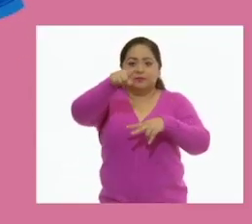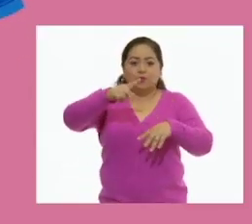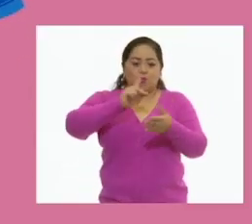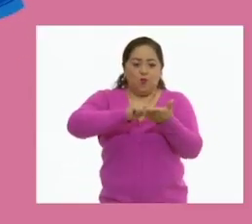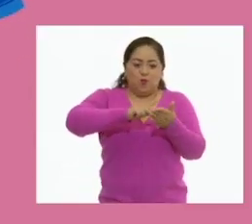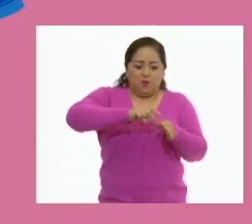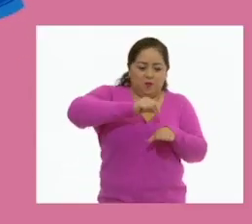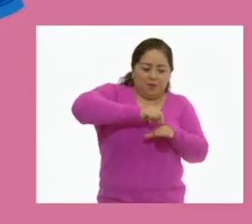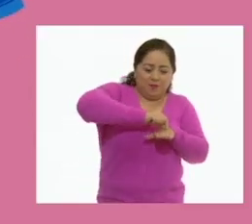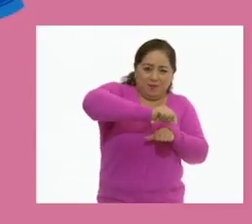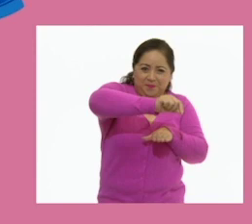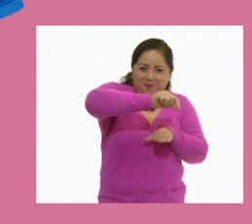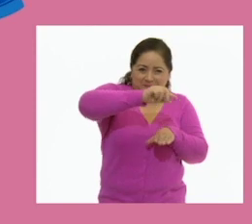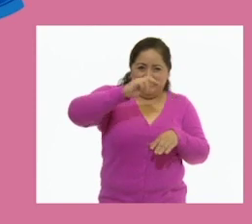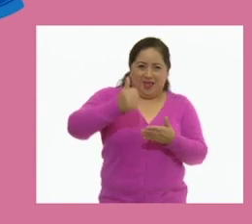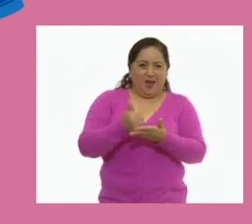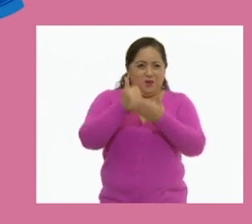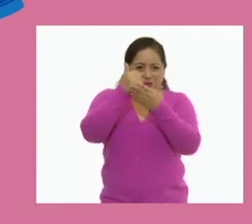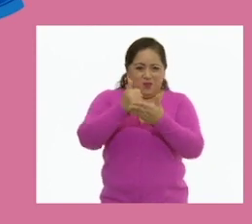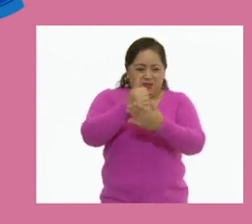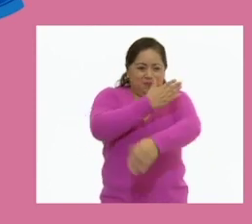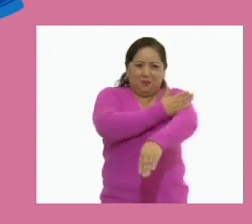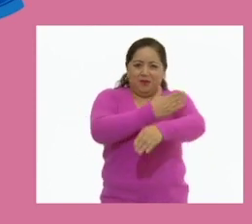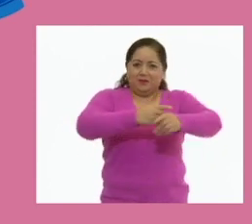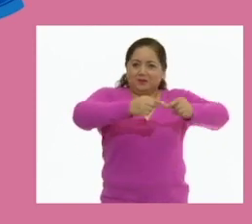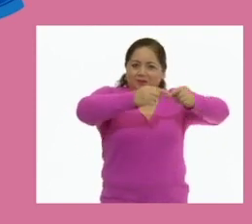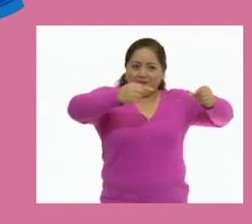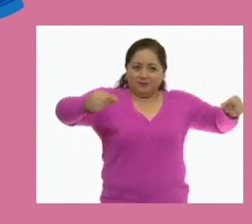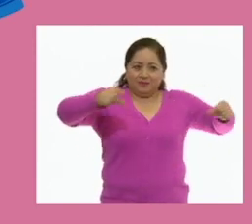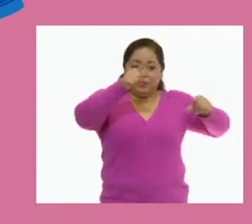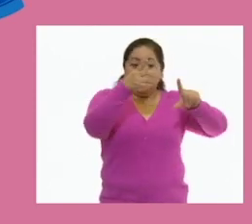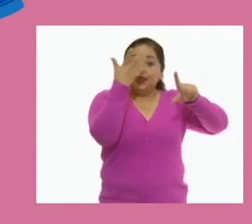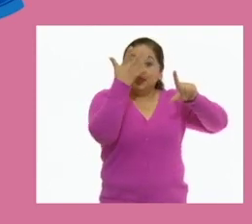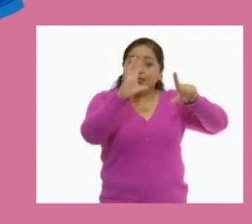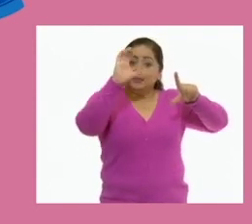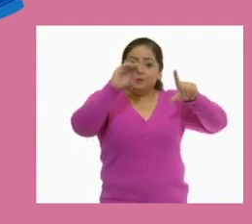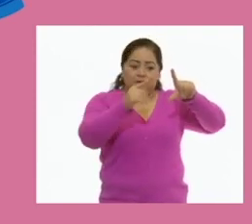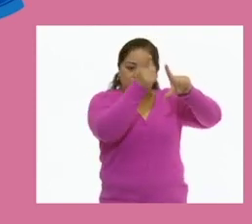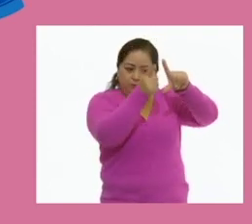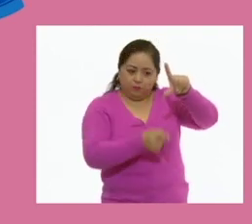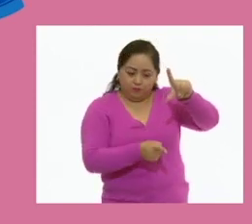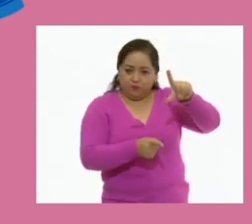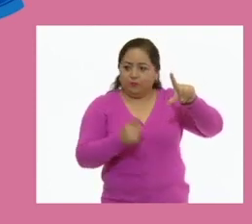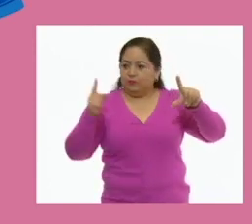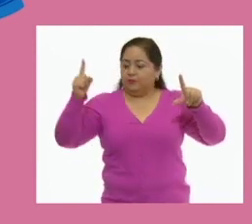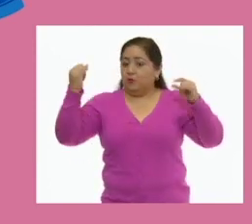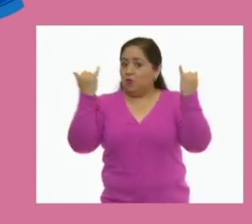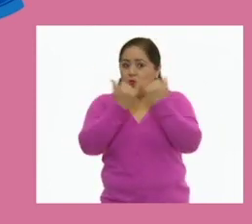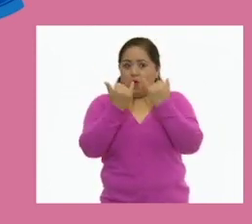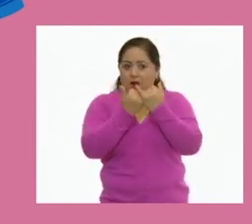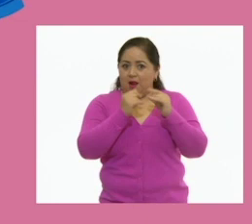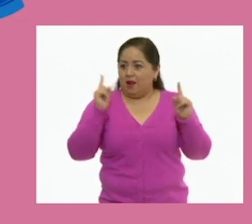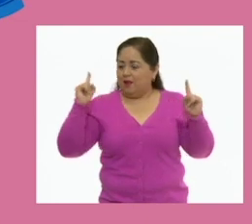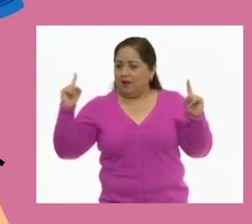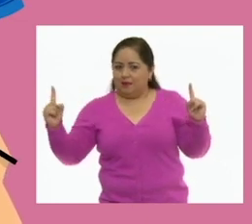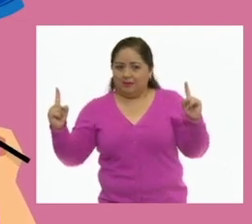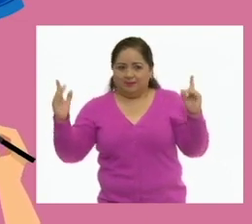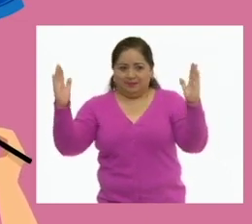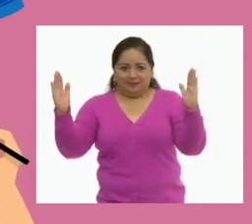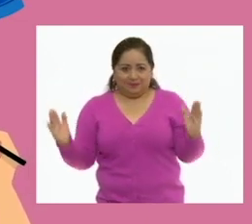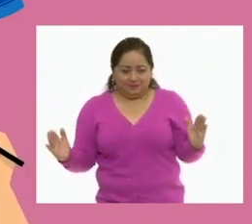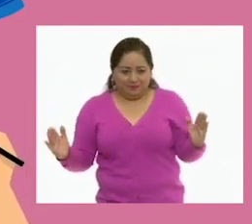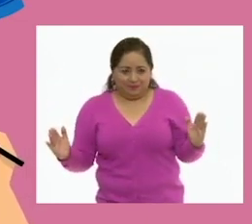el plumón o la pluma y con ayuda de la regla 10 centímetros de largo, partiendo de abajo hacia